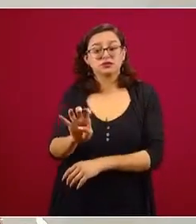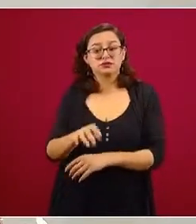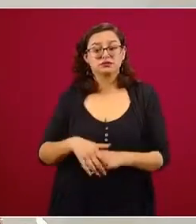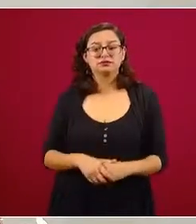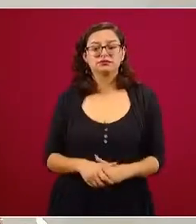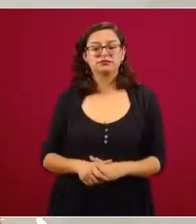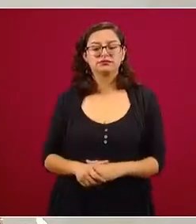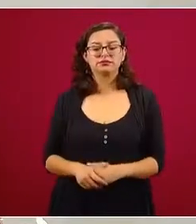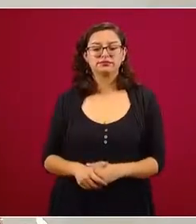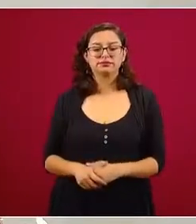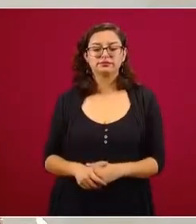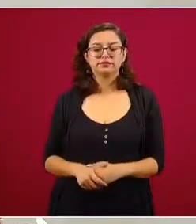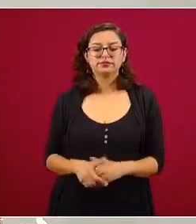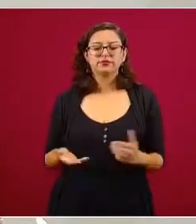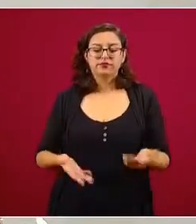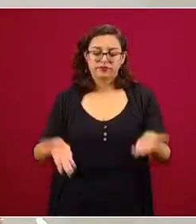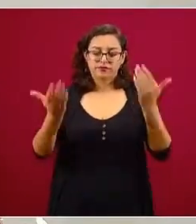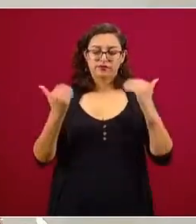La que sigue, por favor.